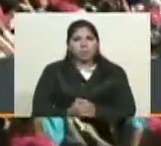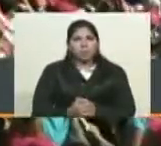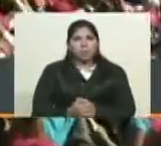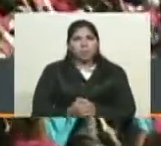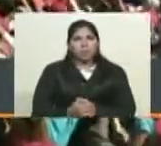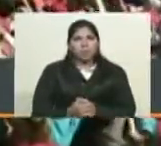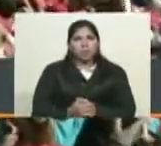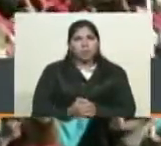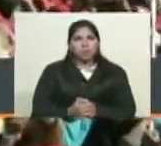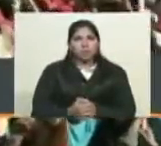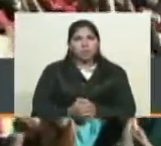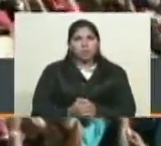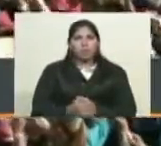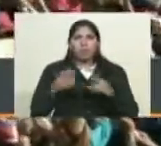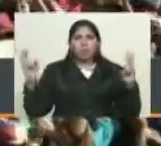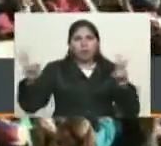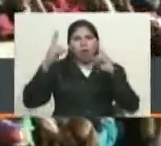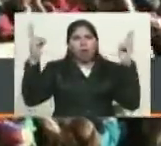la victoria electoral!